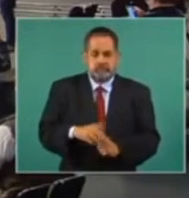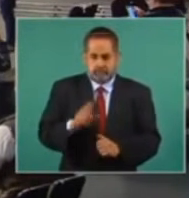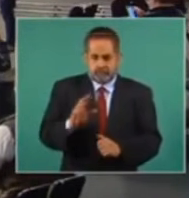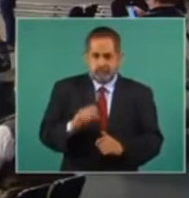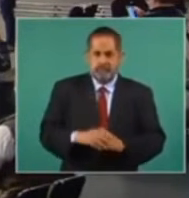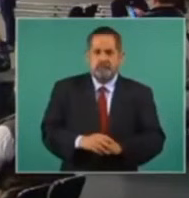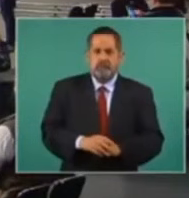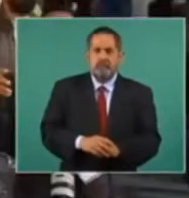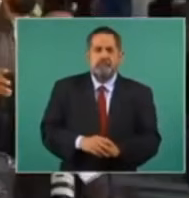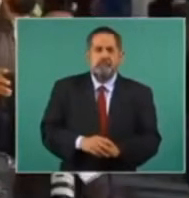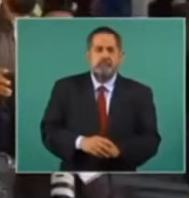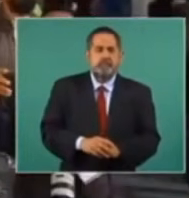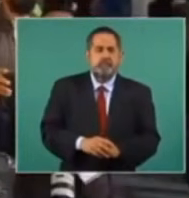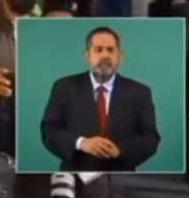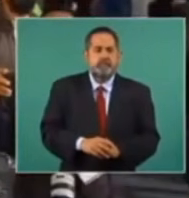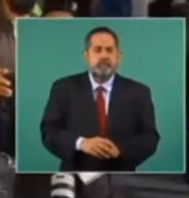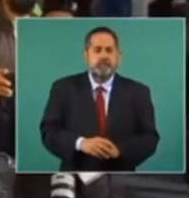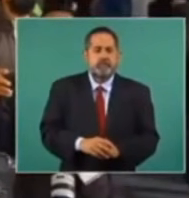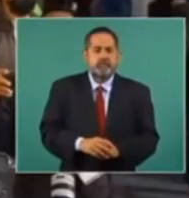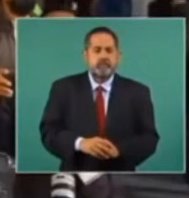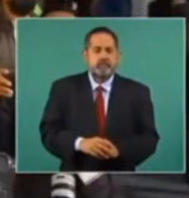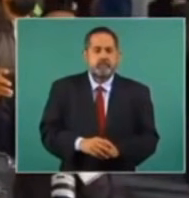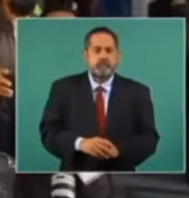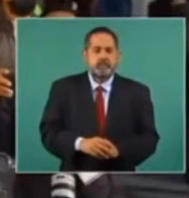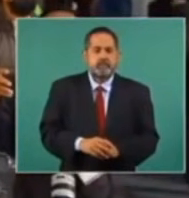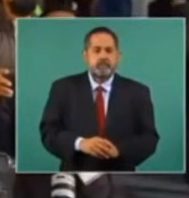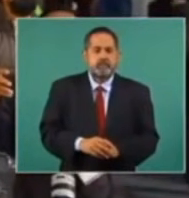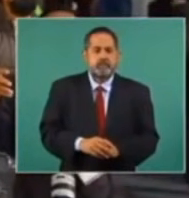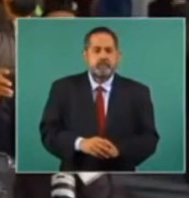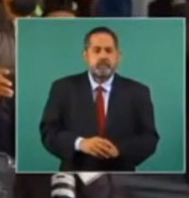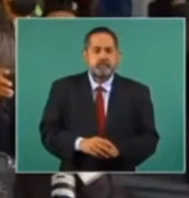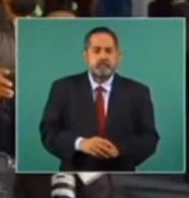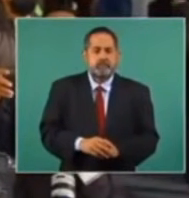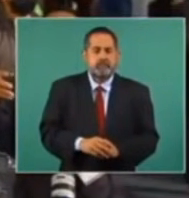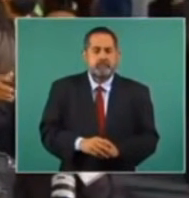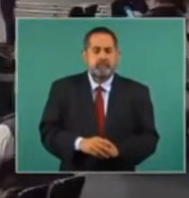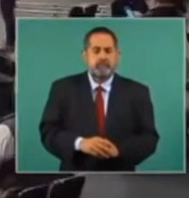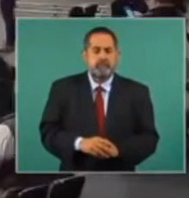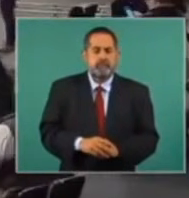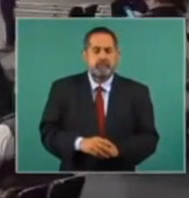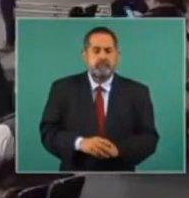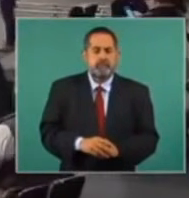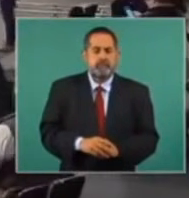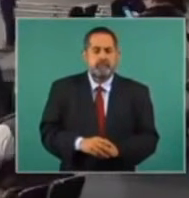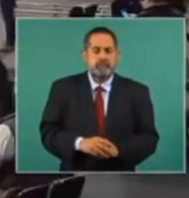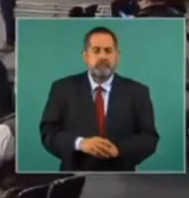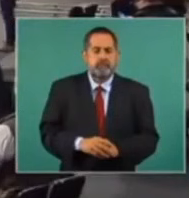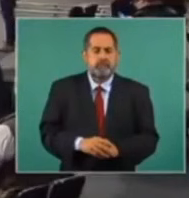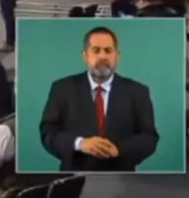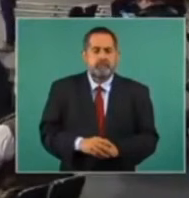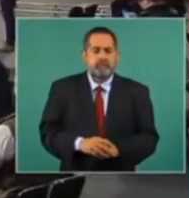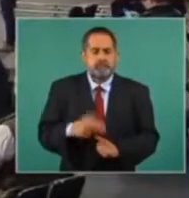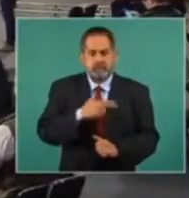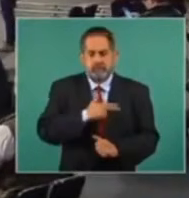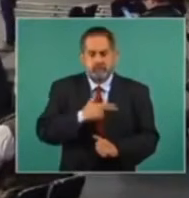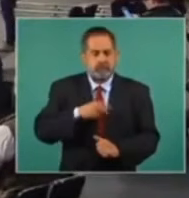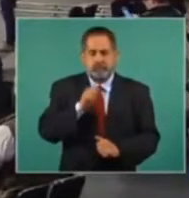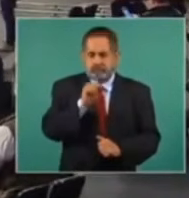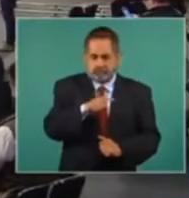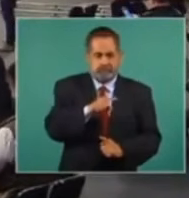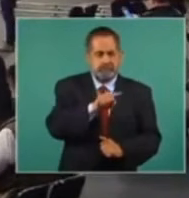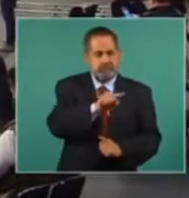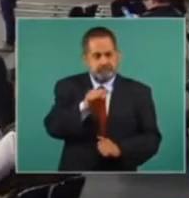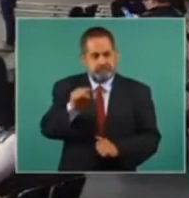el favoritismo, no, el privilegio de trato a Jorge Ramos, porque va de a tiro por